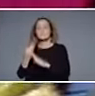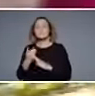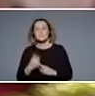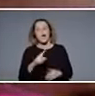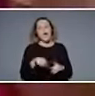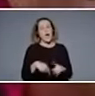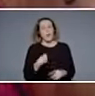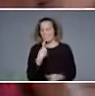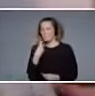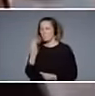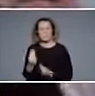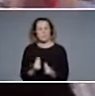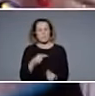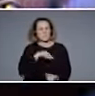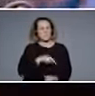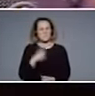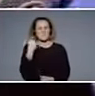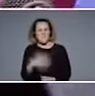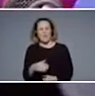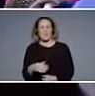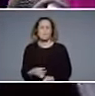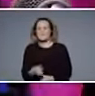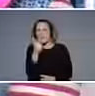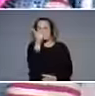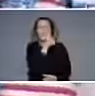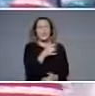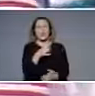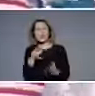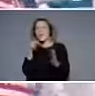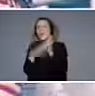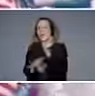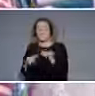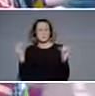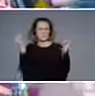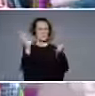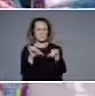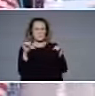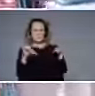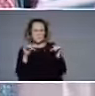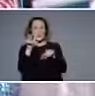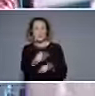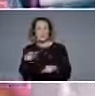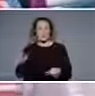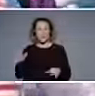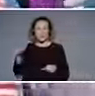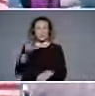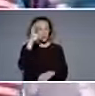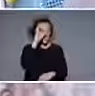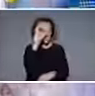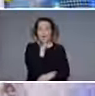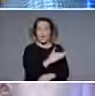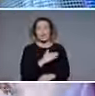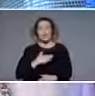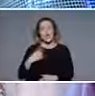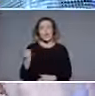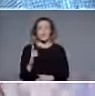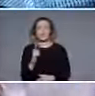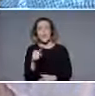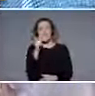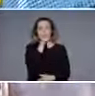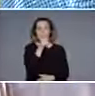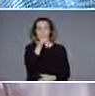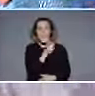Sabe mal el vino de mala calidad, a todo el que no quiso escuchar, este vino